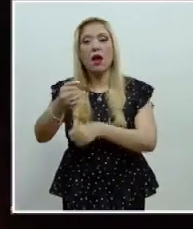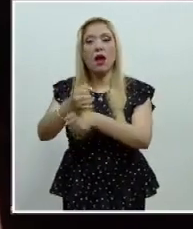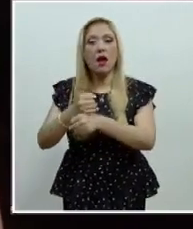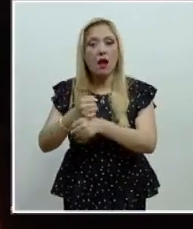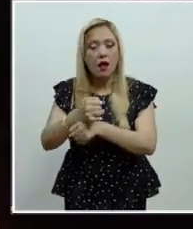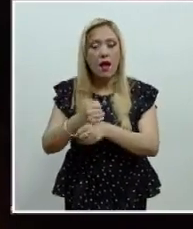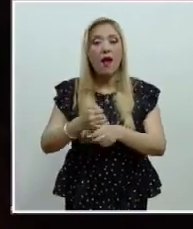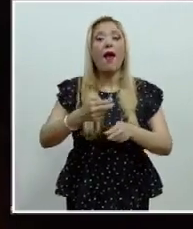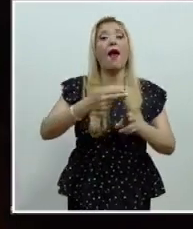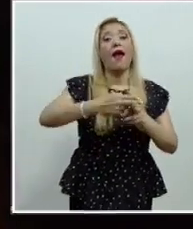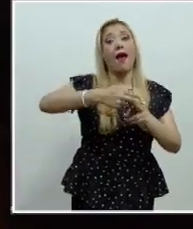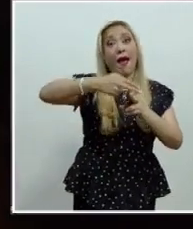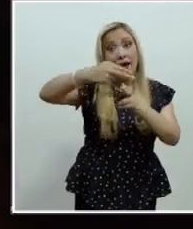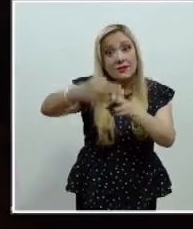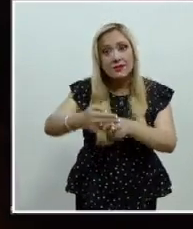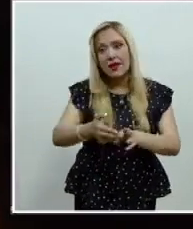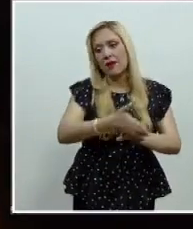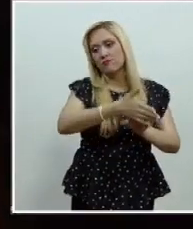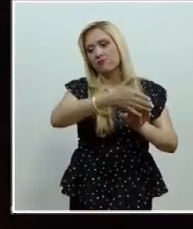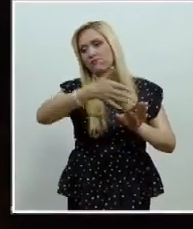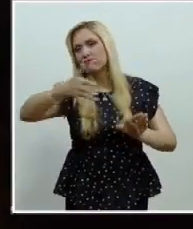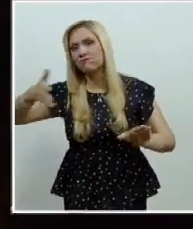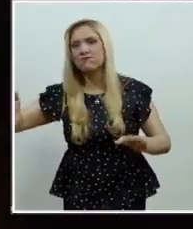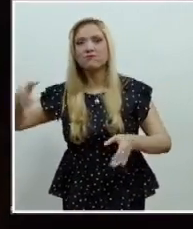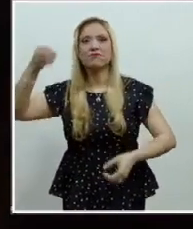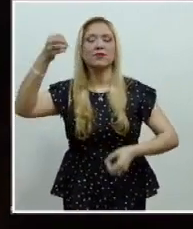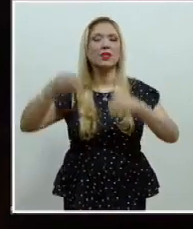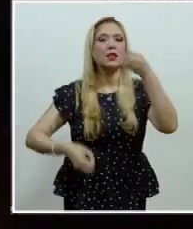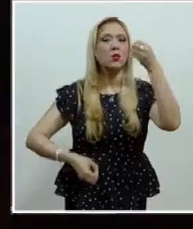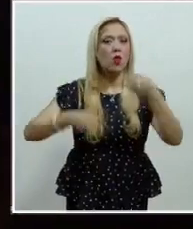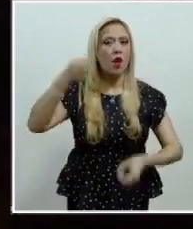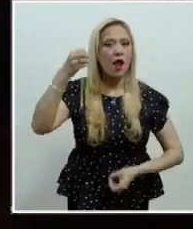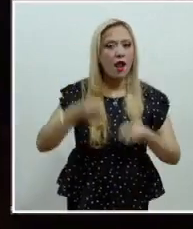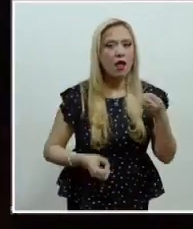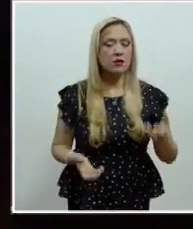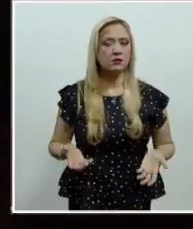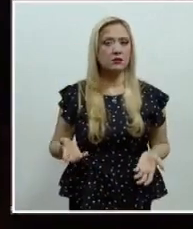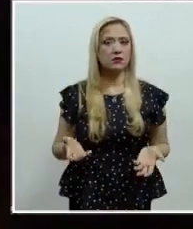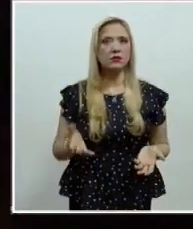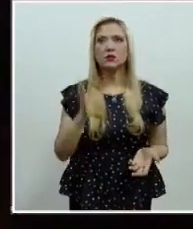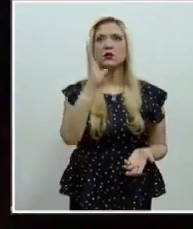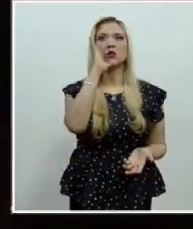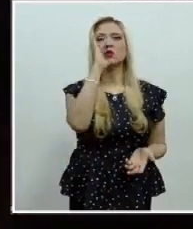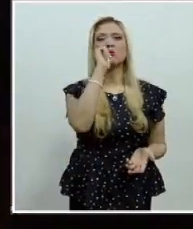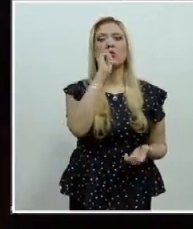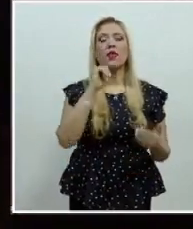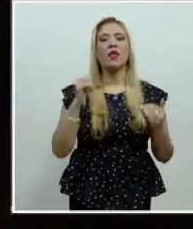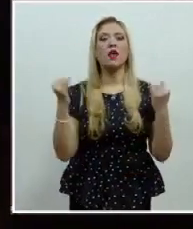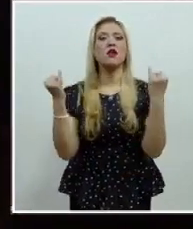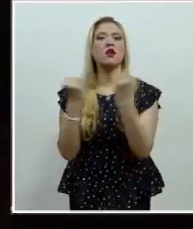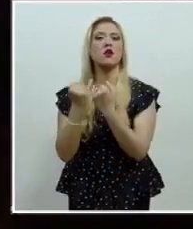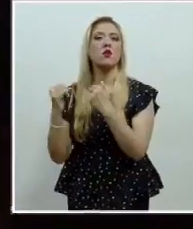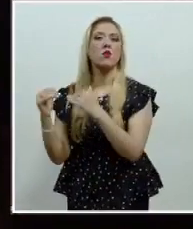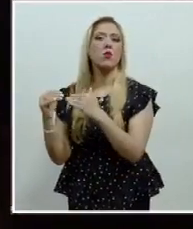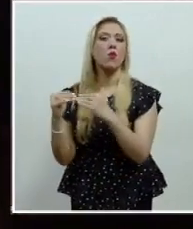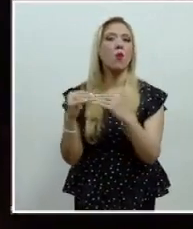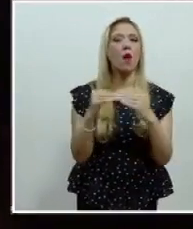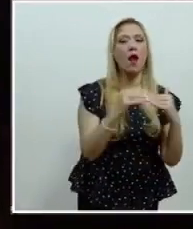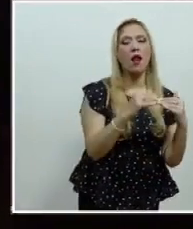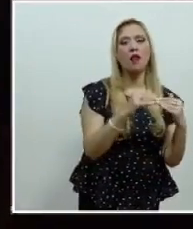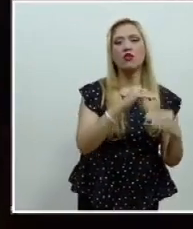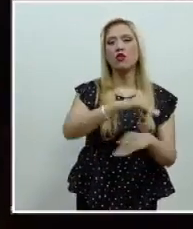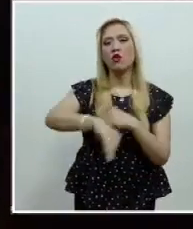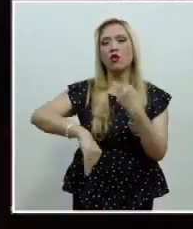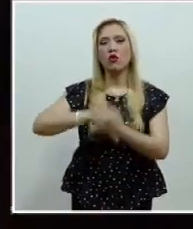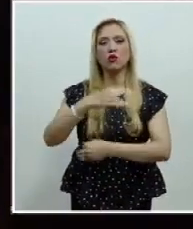los procesos que seguimos ante los tribunales. No puede ser igual en todos los